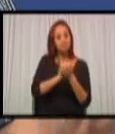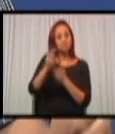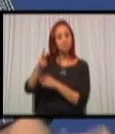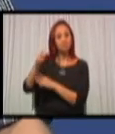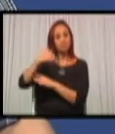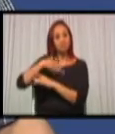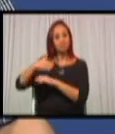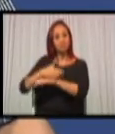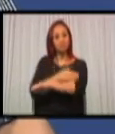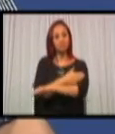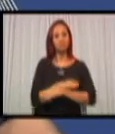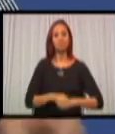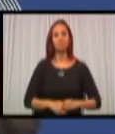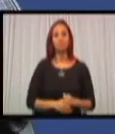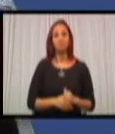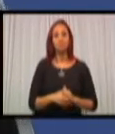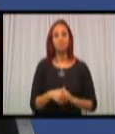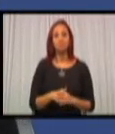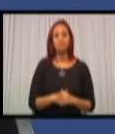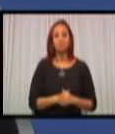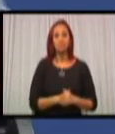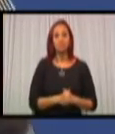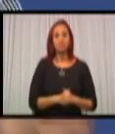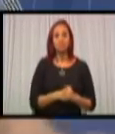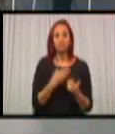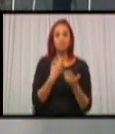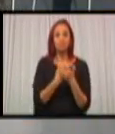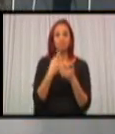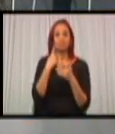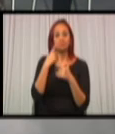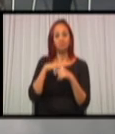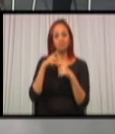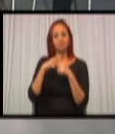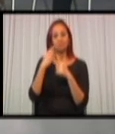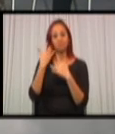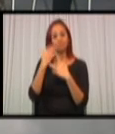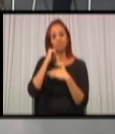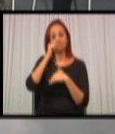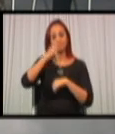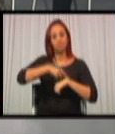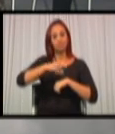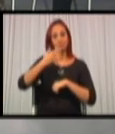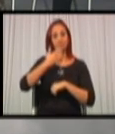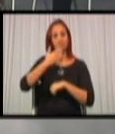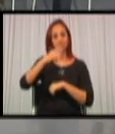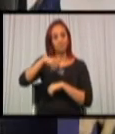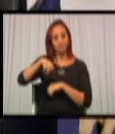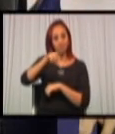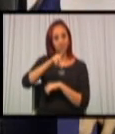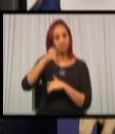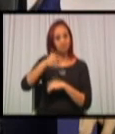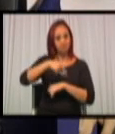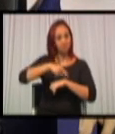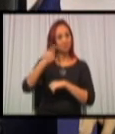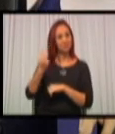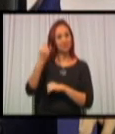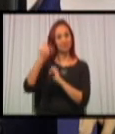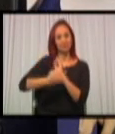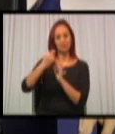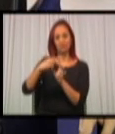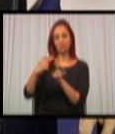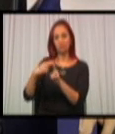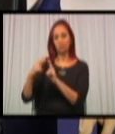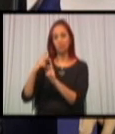merece estar mejor. Muy bien, entonces los esperamos mañana, si Dios lo permite. A ustedes muchísimas gracias, el tiempo siempre se nos hace